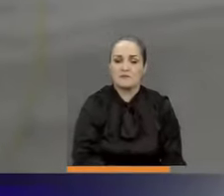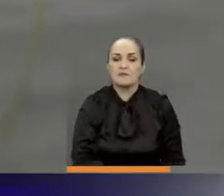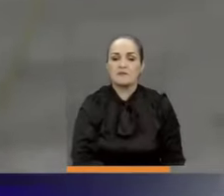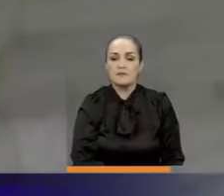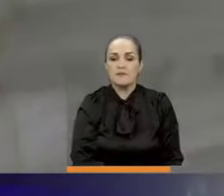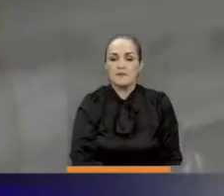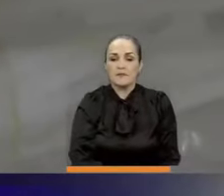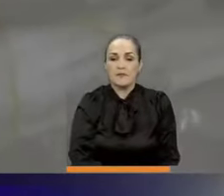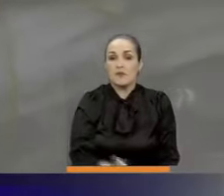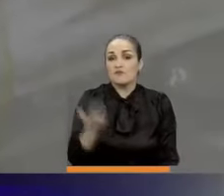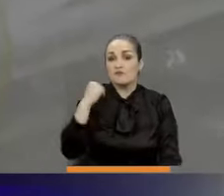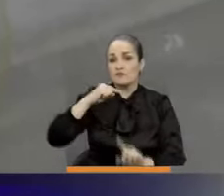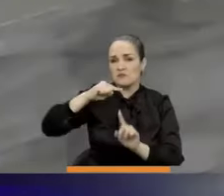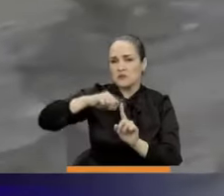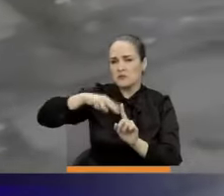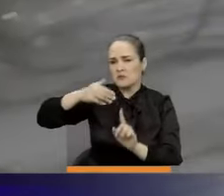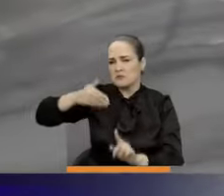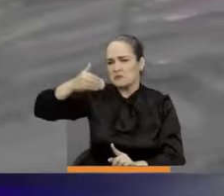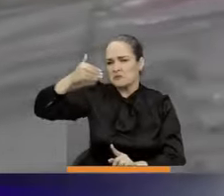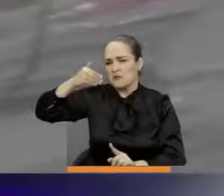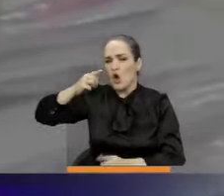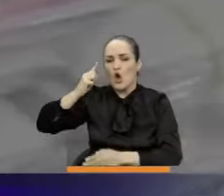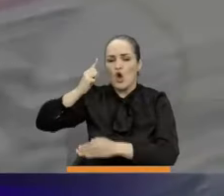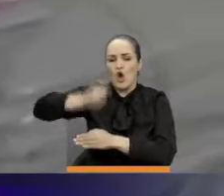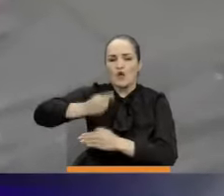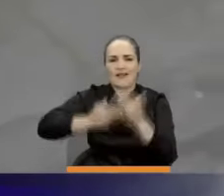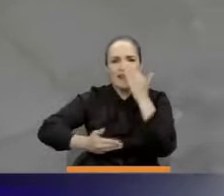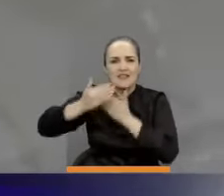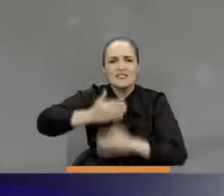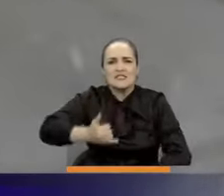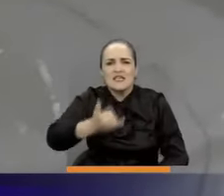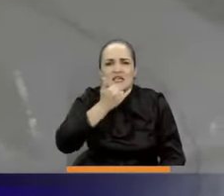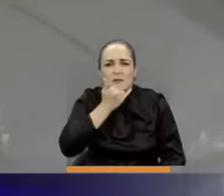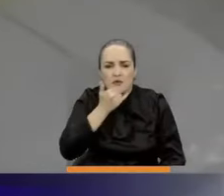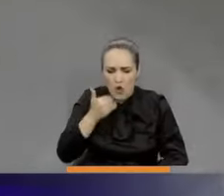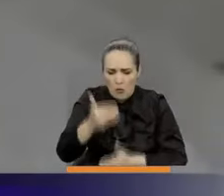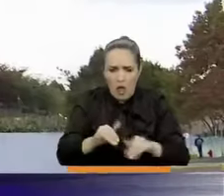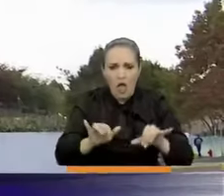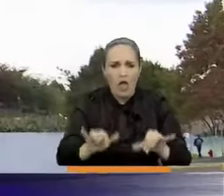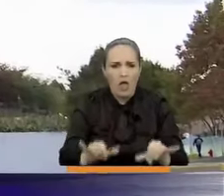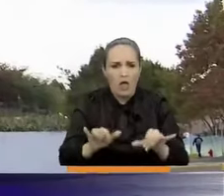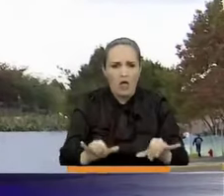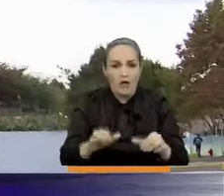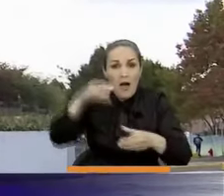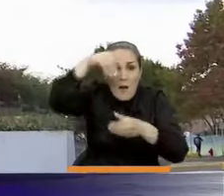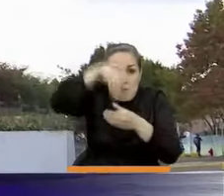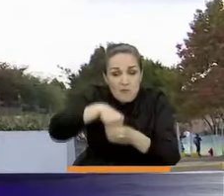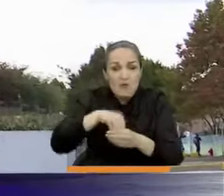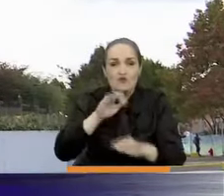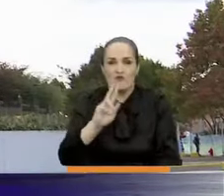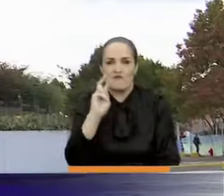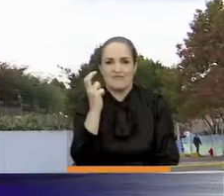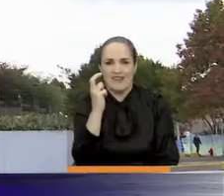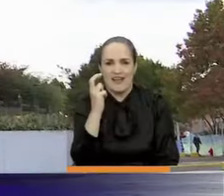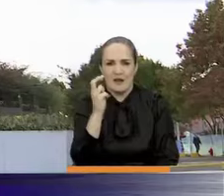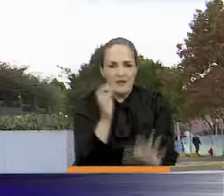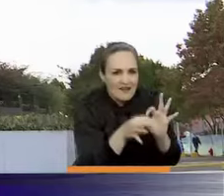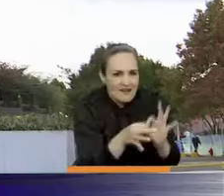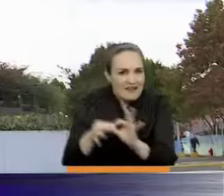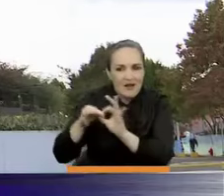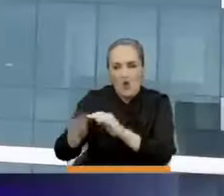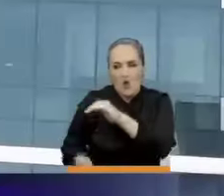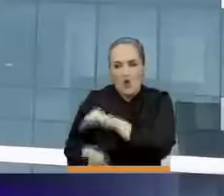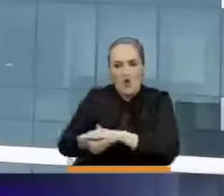En los últimos meses se ordenó hacer un análisis del avance y estado de los procesos que se adelantan en la Fiscalía por el entramado de corrupción